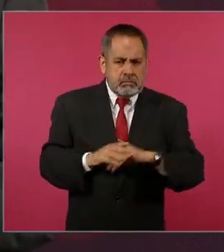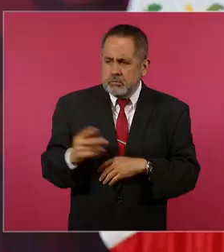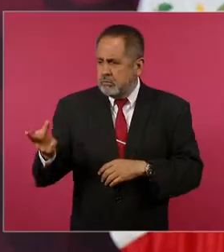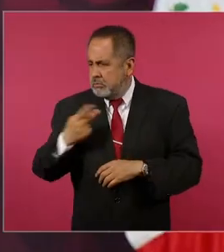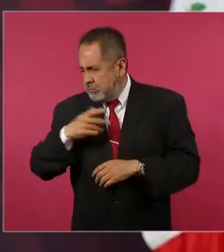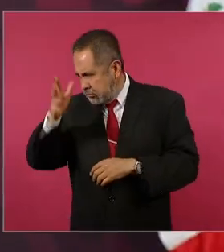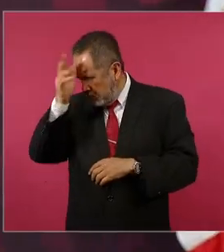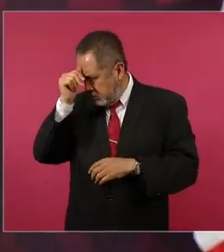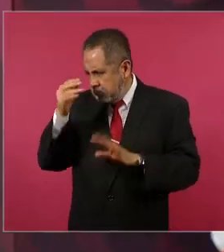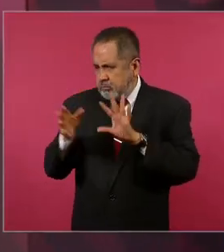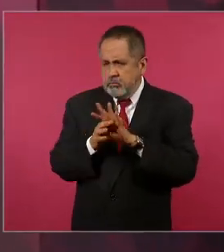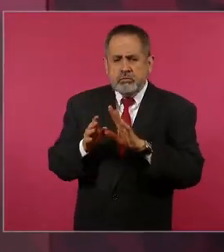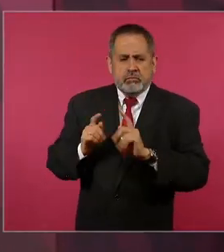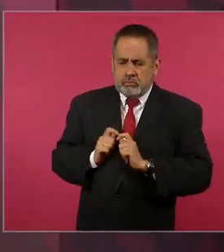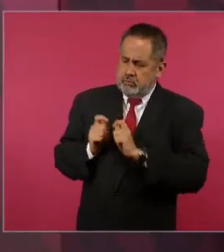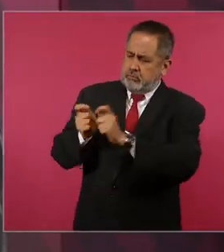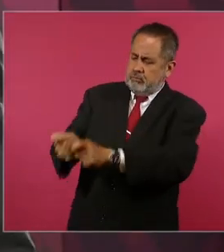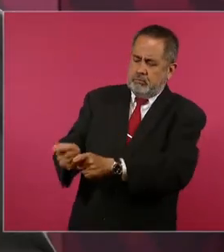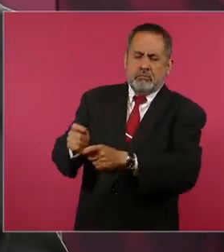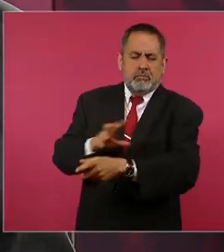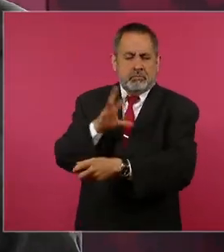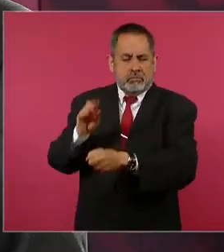ponernos de acuerdo en